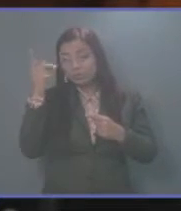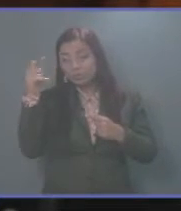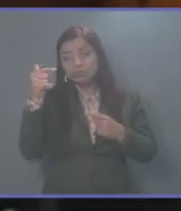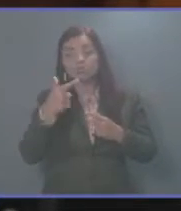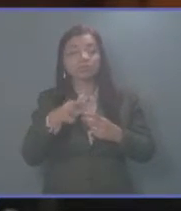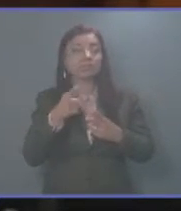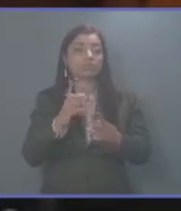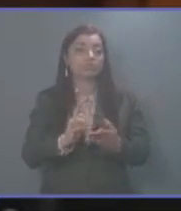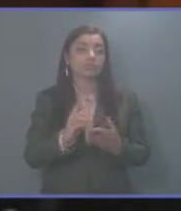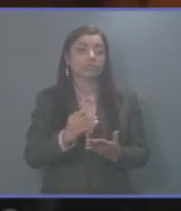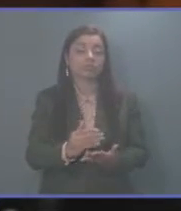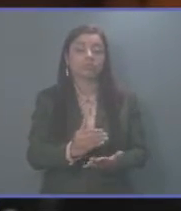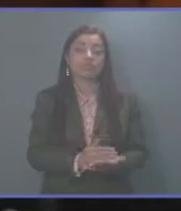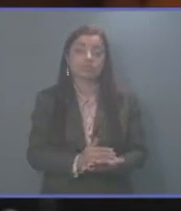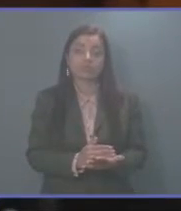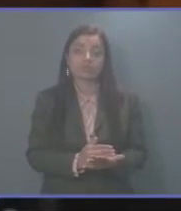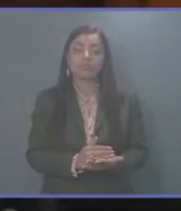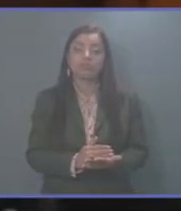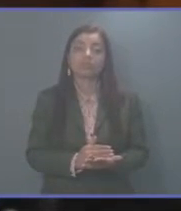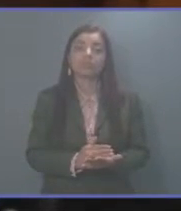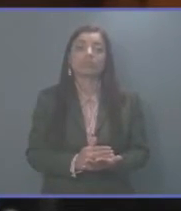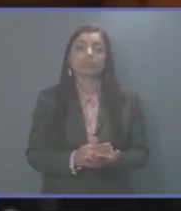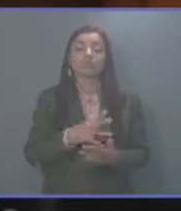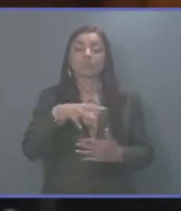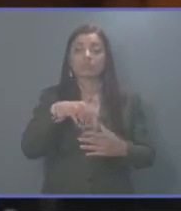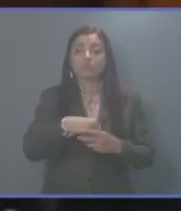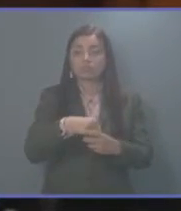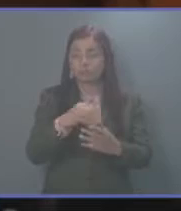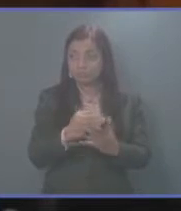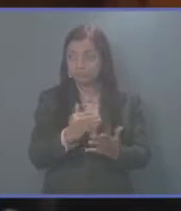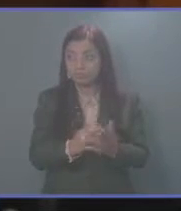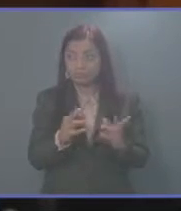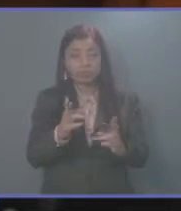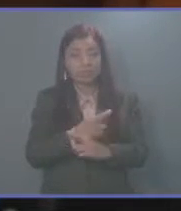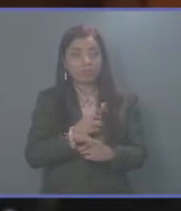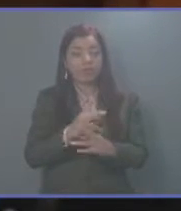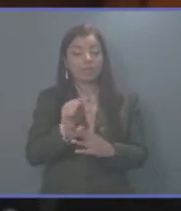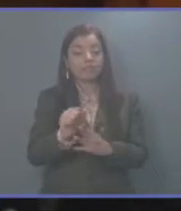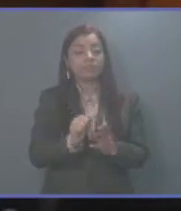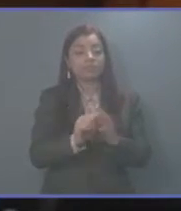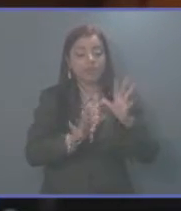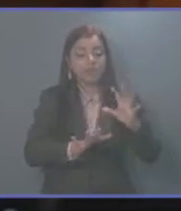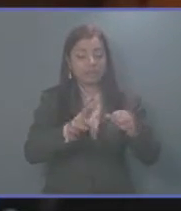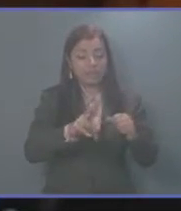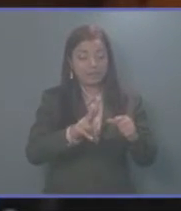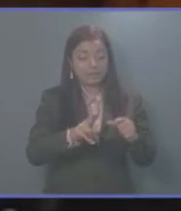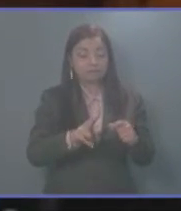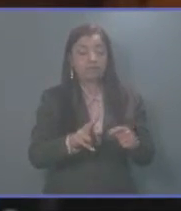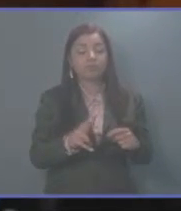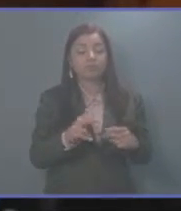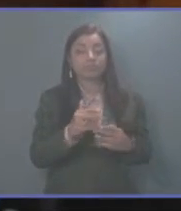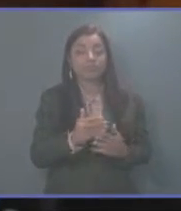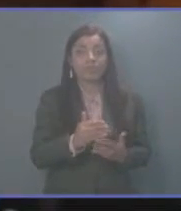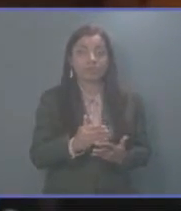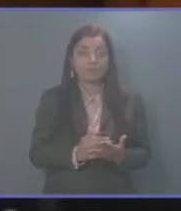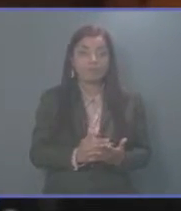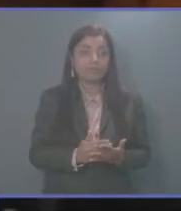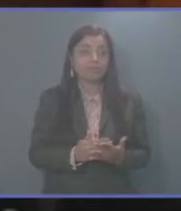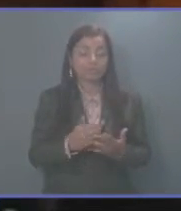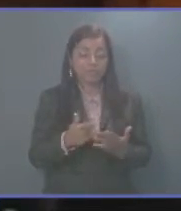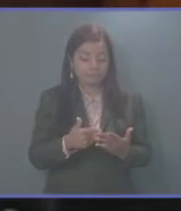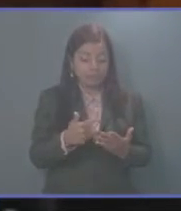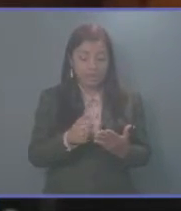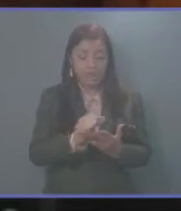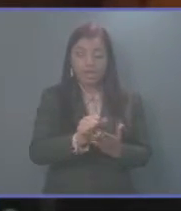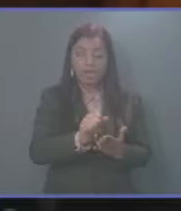D. Aceptar incluir la modificación al artículo 13 de la siguiente manera.